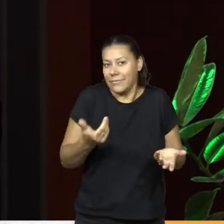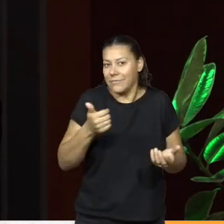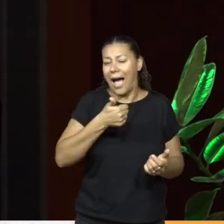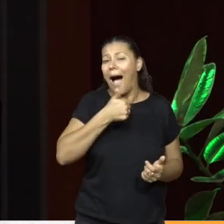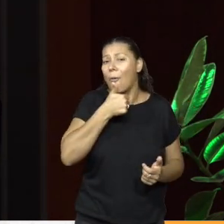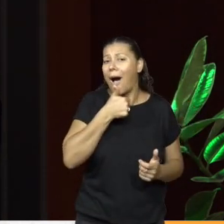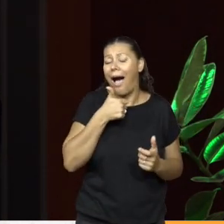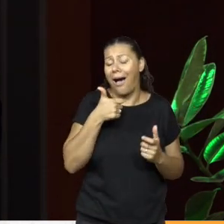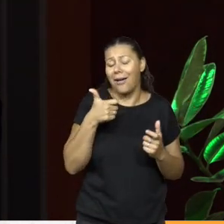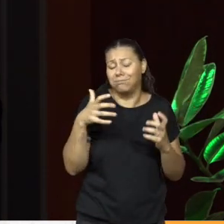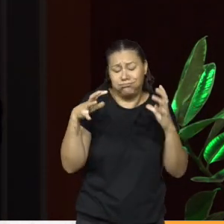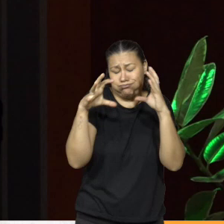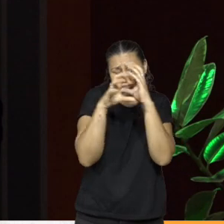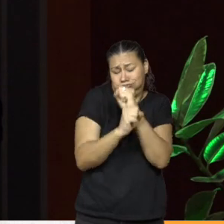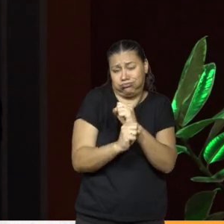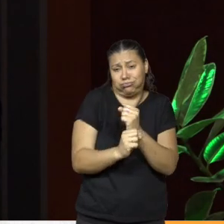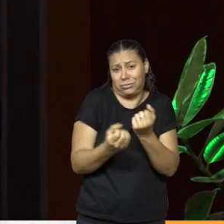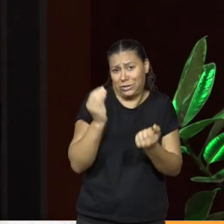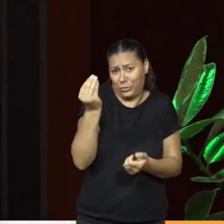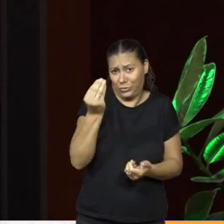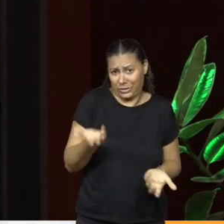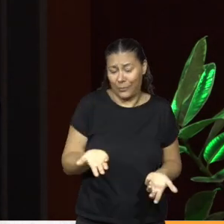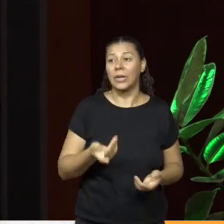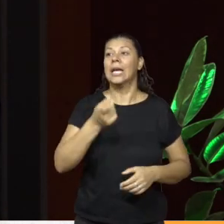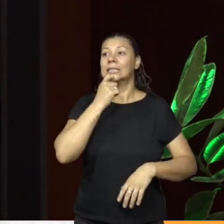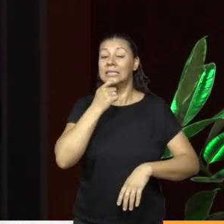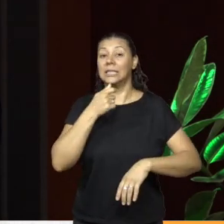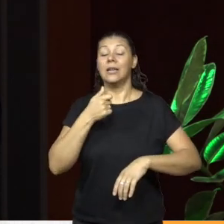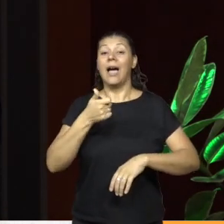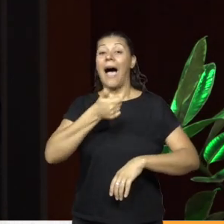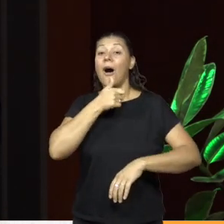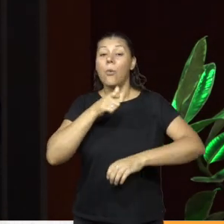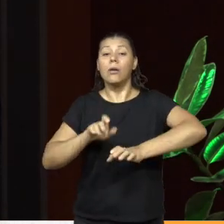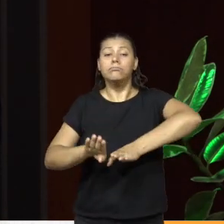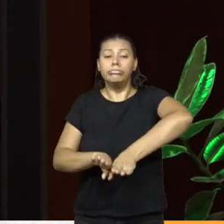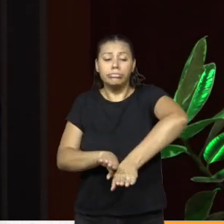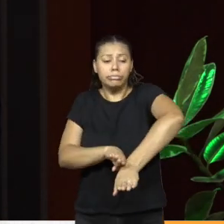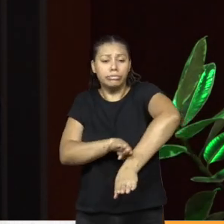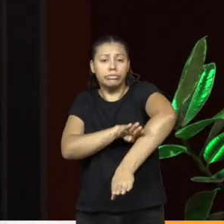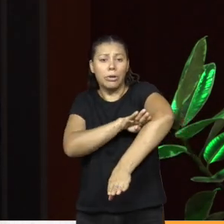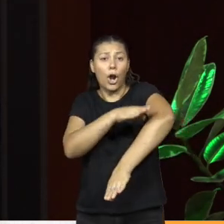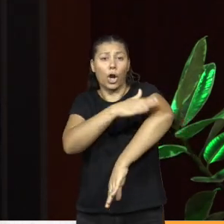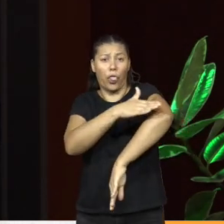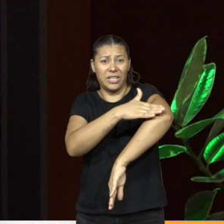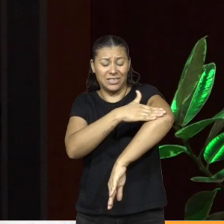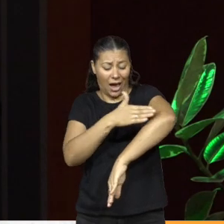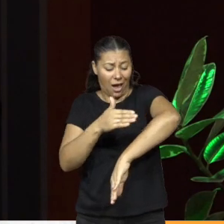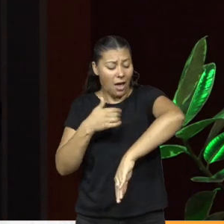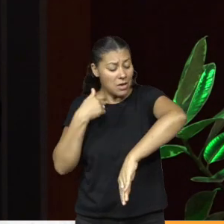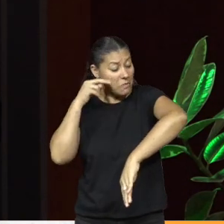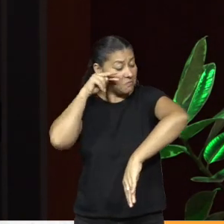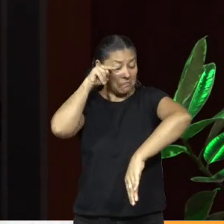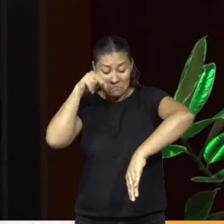supremamente turbia. Si el agua me llega a la rodilla y yo con el agua a la rodilla me puedo ver el